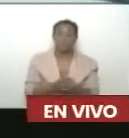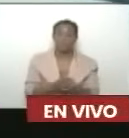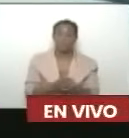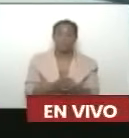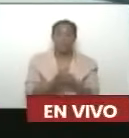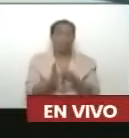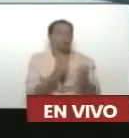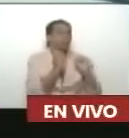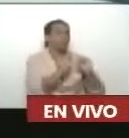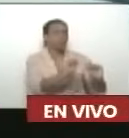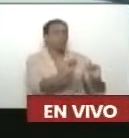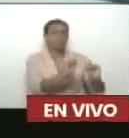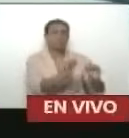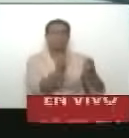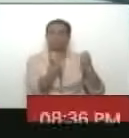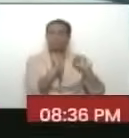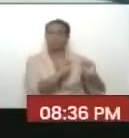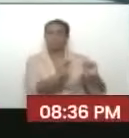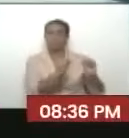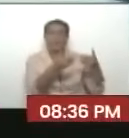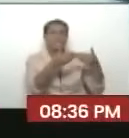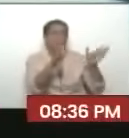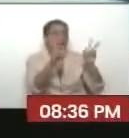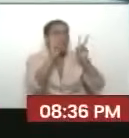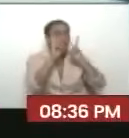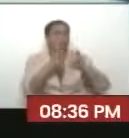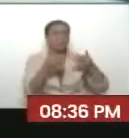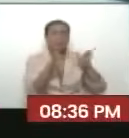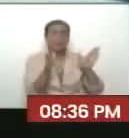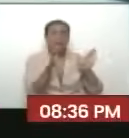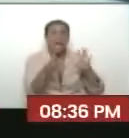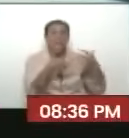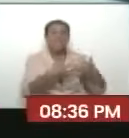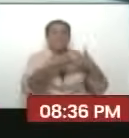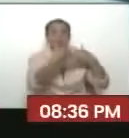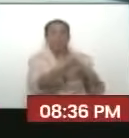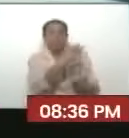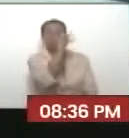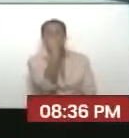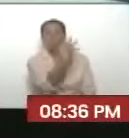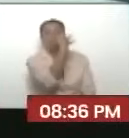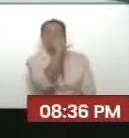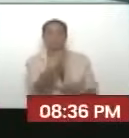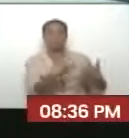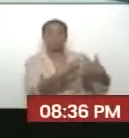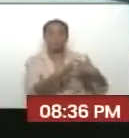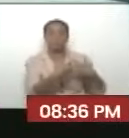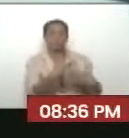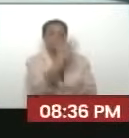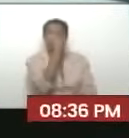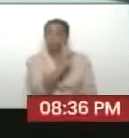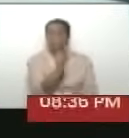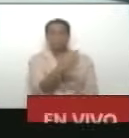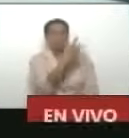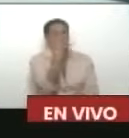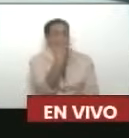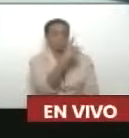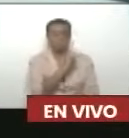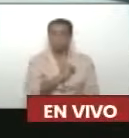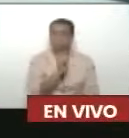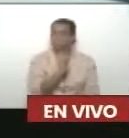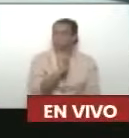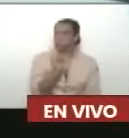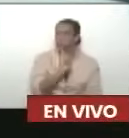Condena absoluta a las sanciones, que se levanten todas y que se dejen los gringos de chantajear, compadre. Pues nosotros somos inchantajeables.